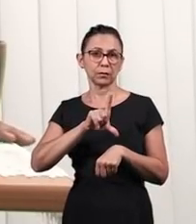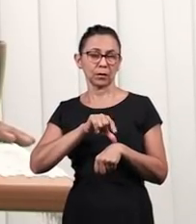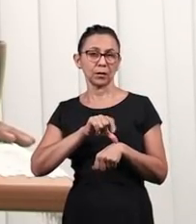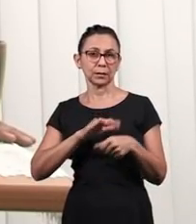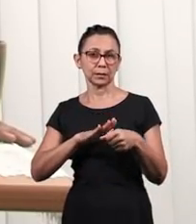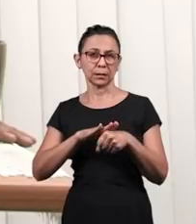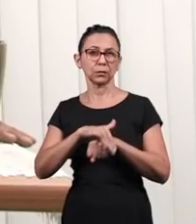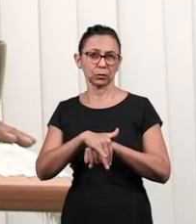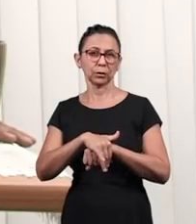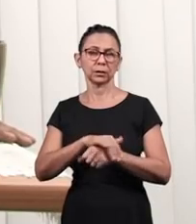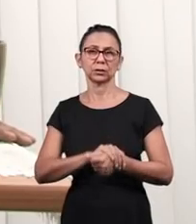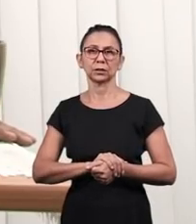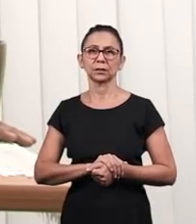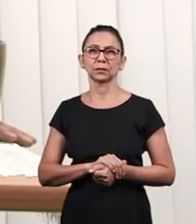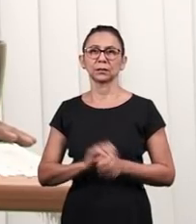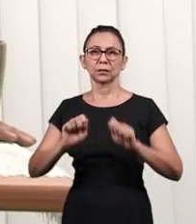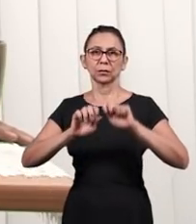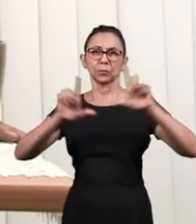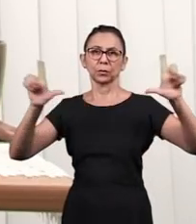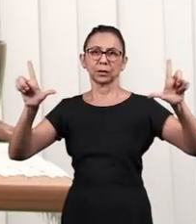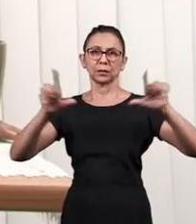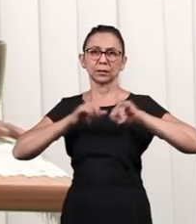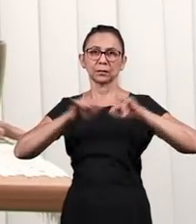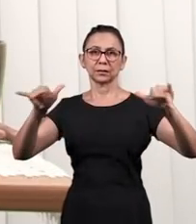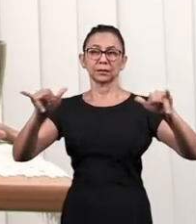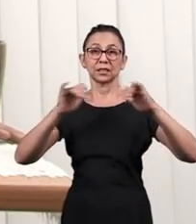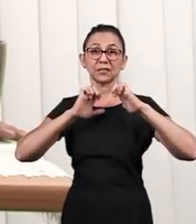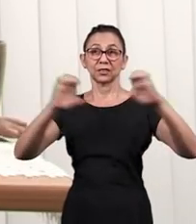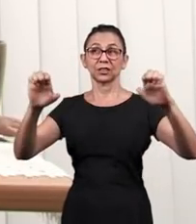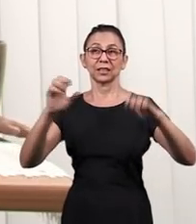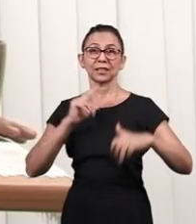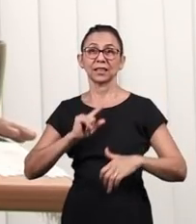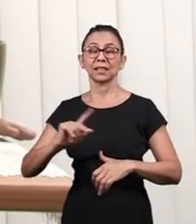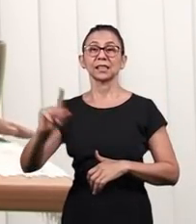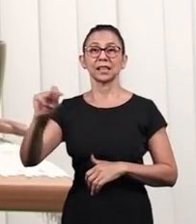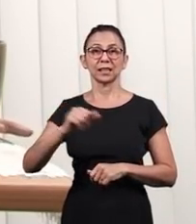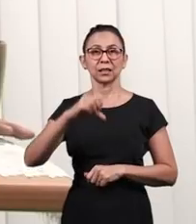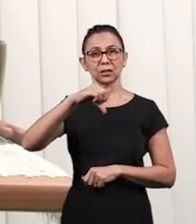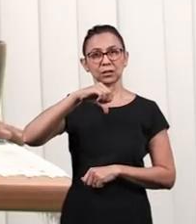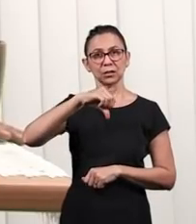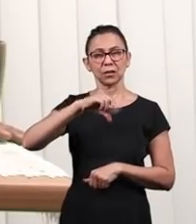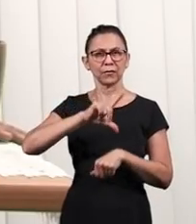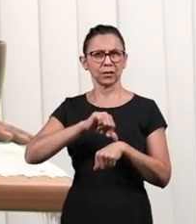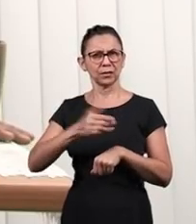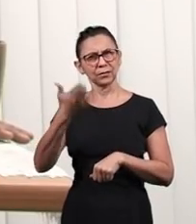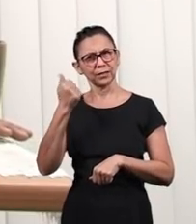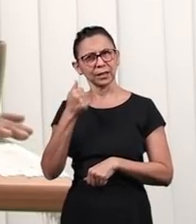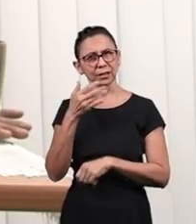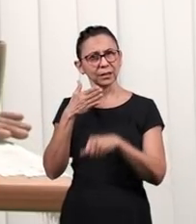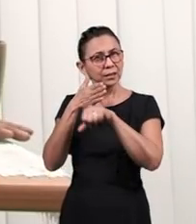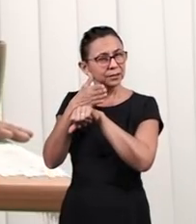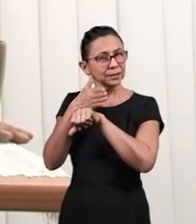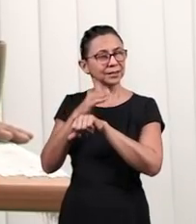el programa Anunciando el Evangelio Eterno será estrenado en portugués. Hoy.